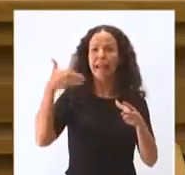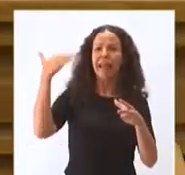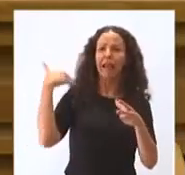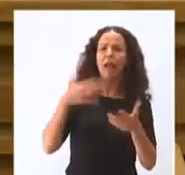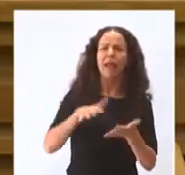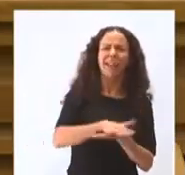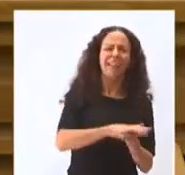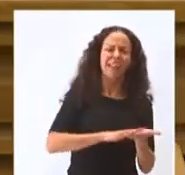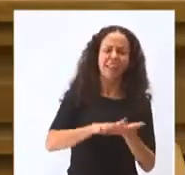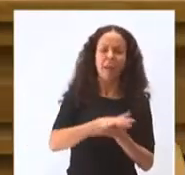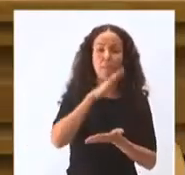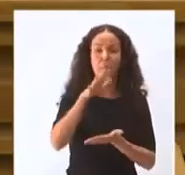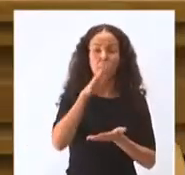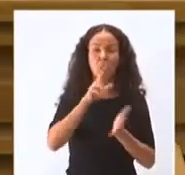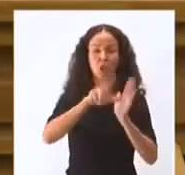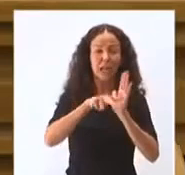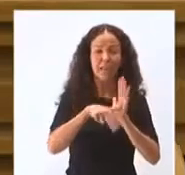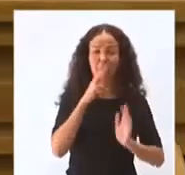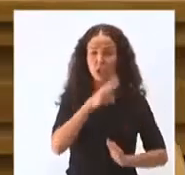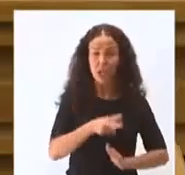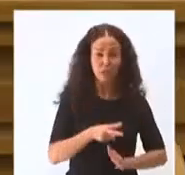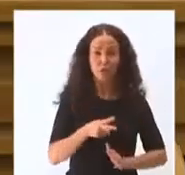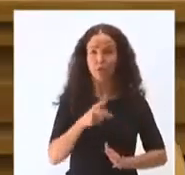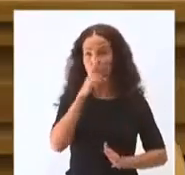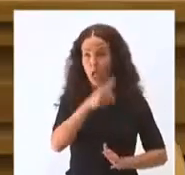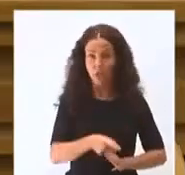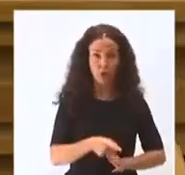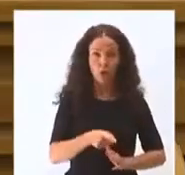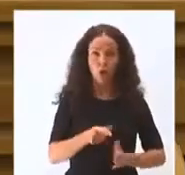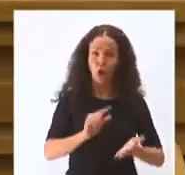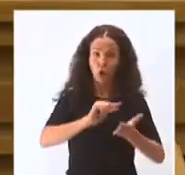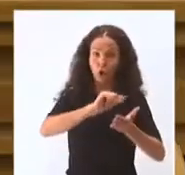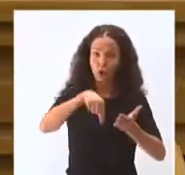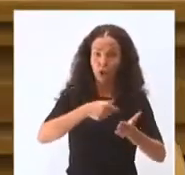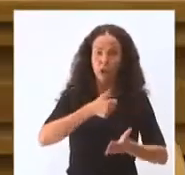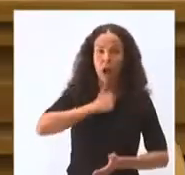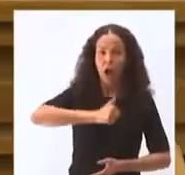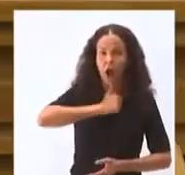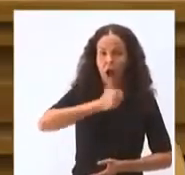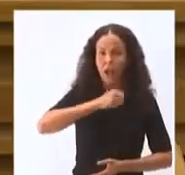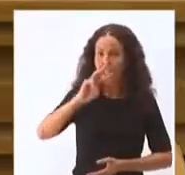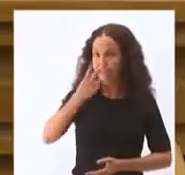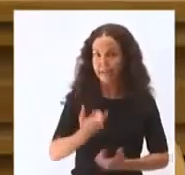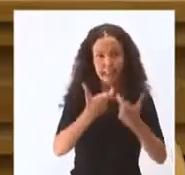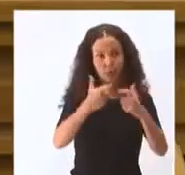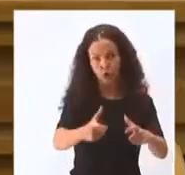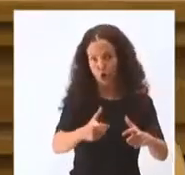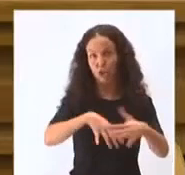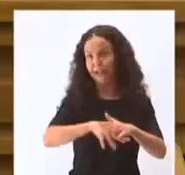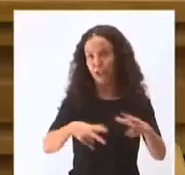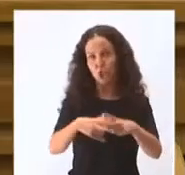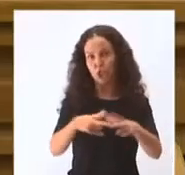retrasos de un año de dos en pagar lo que eran contratos que estaban sosteniendo el tercero el tercer sector el tejido social